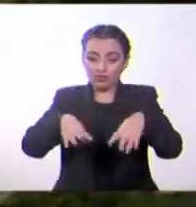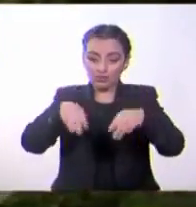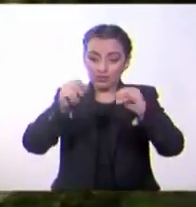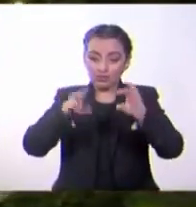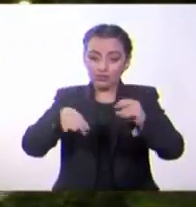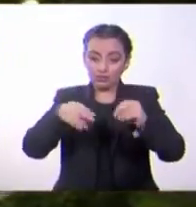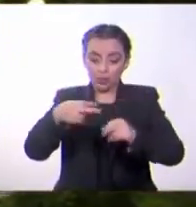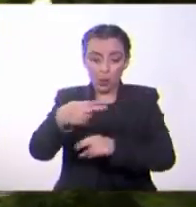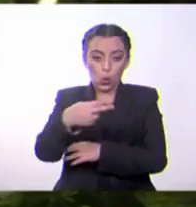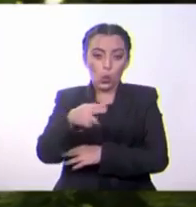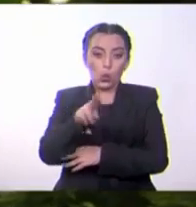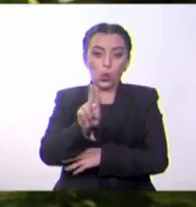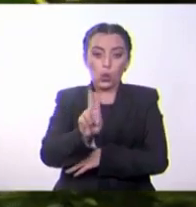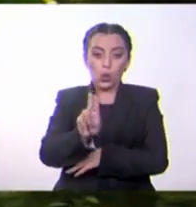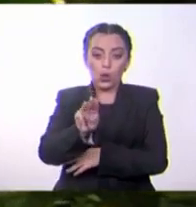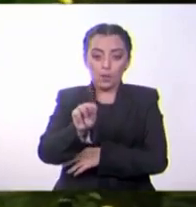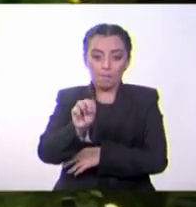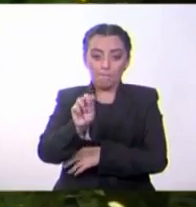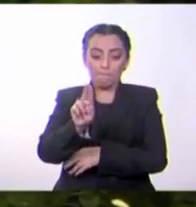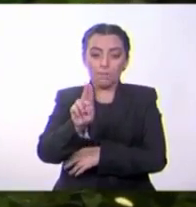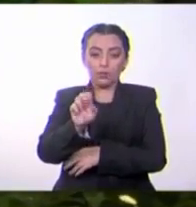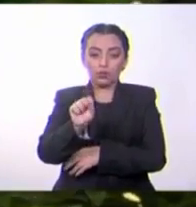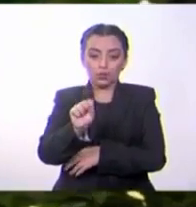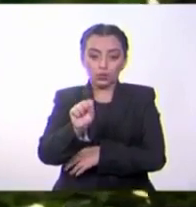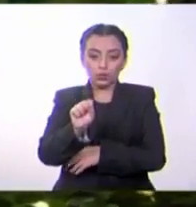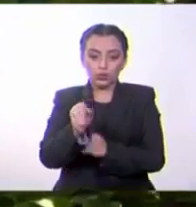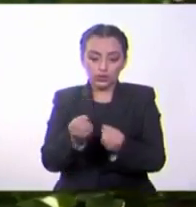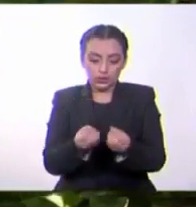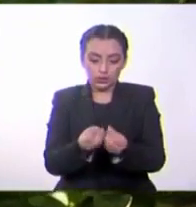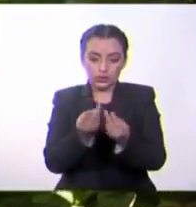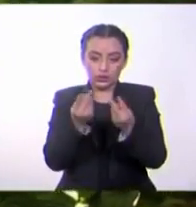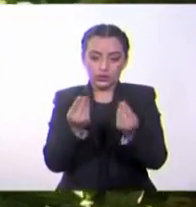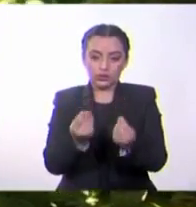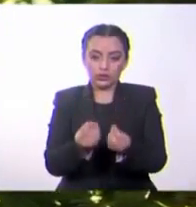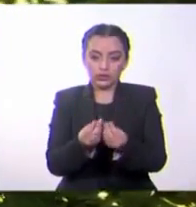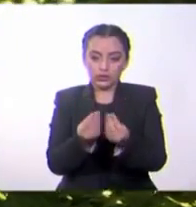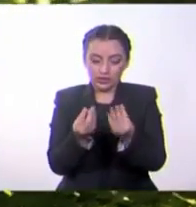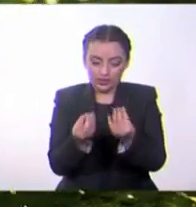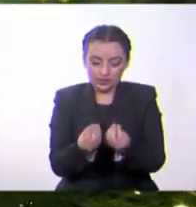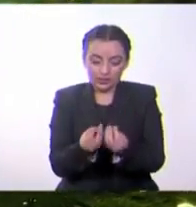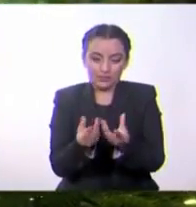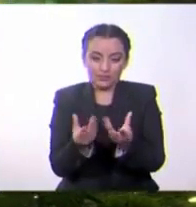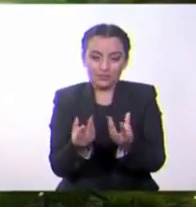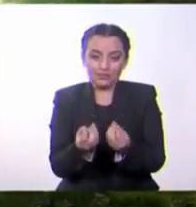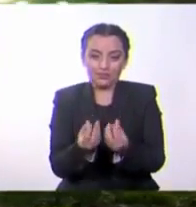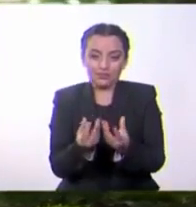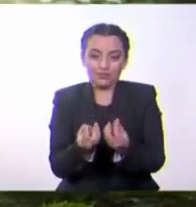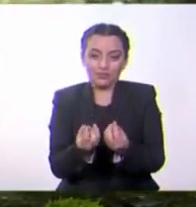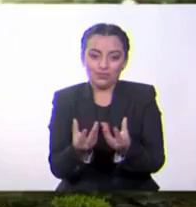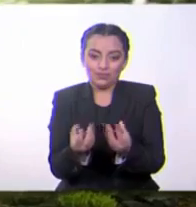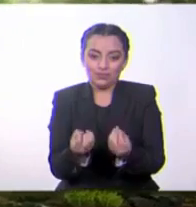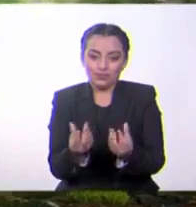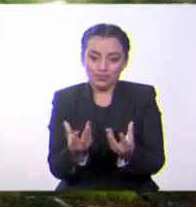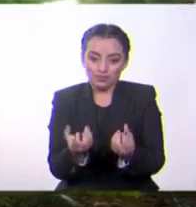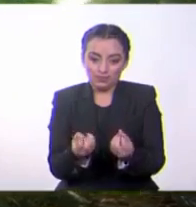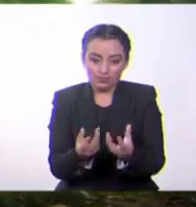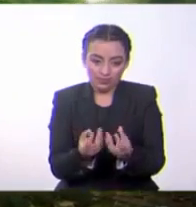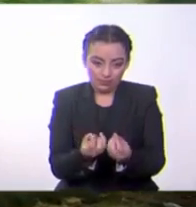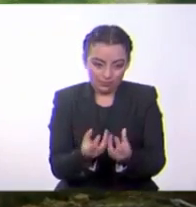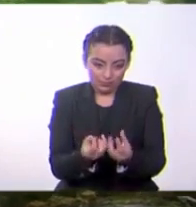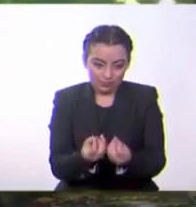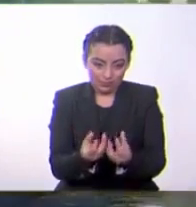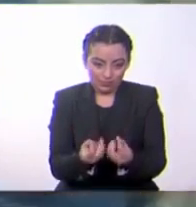humus. Este humus provee también protección al suelo contra la